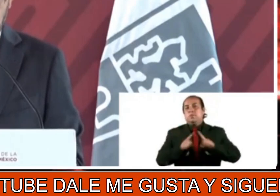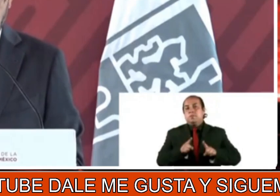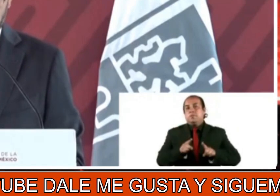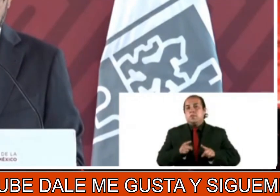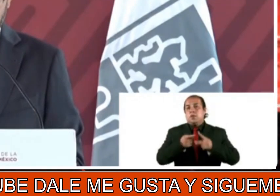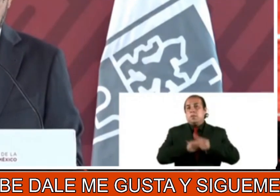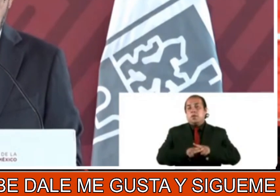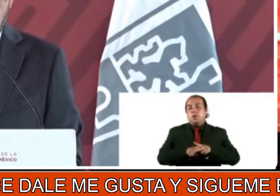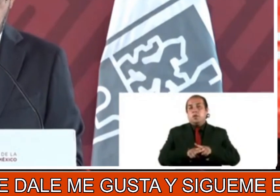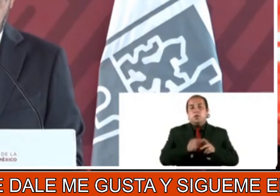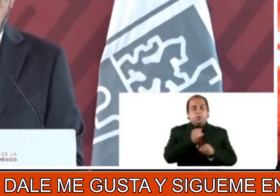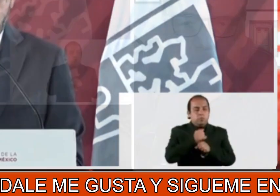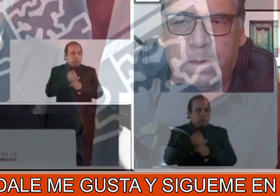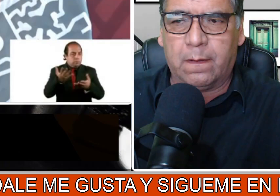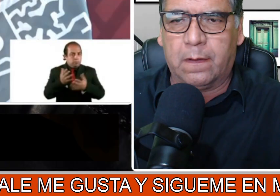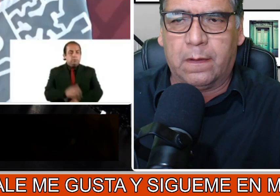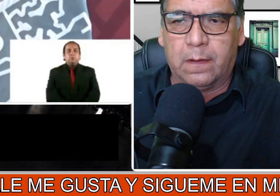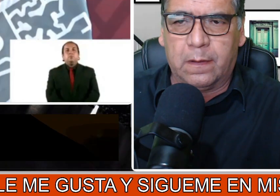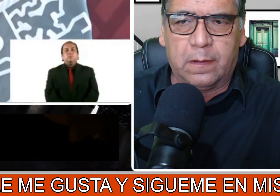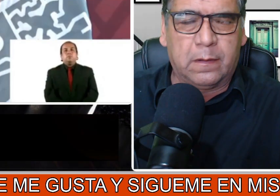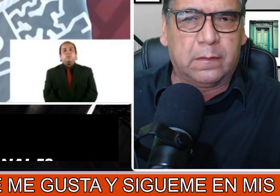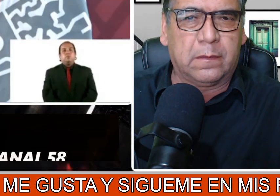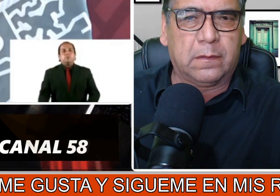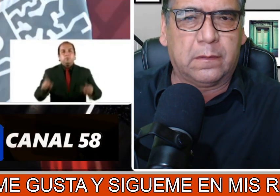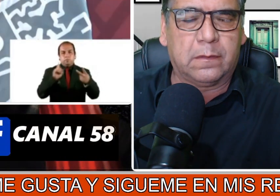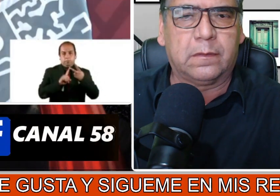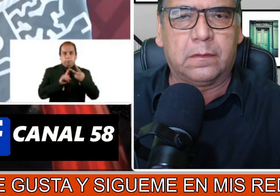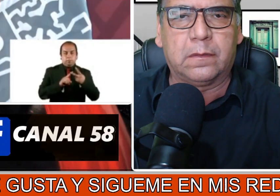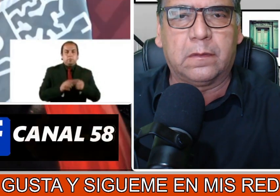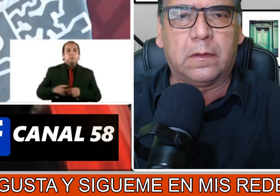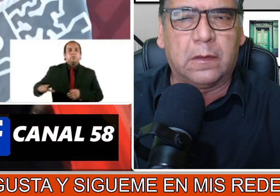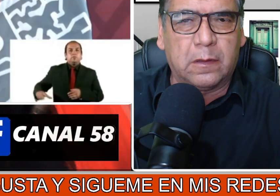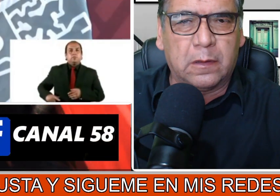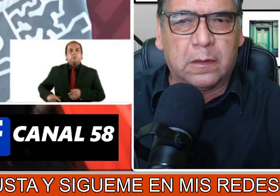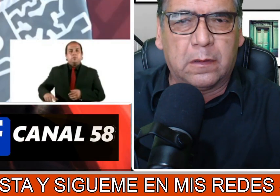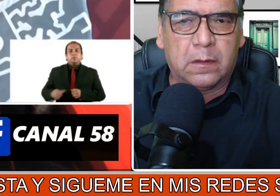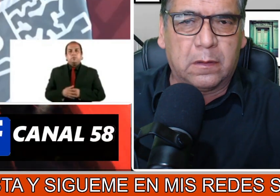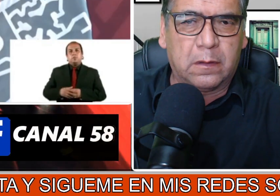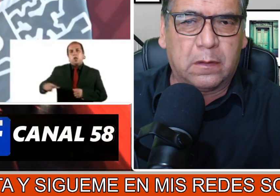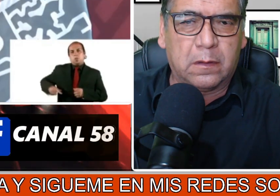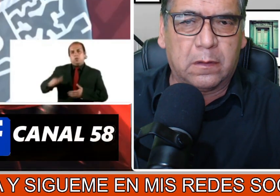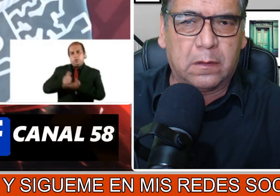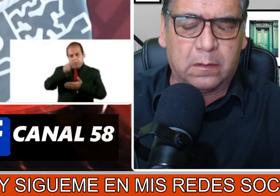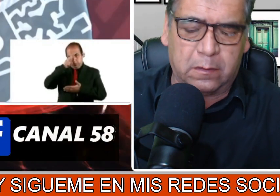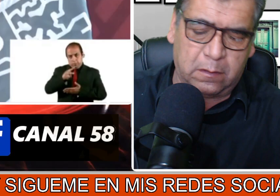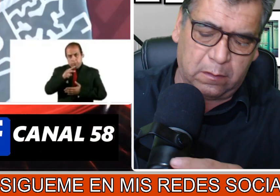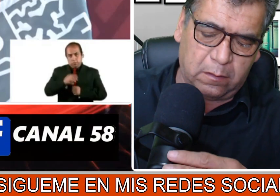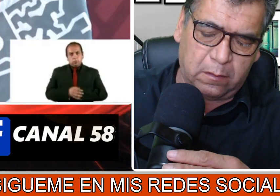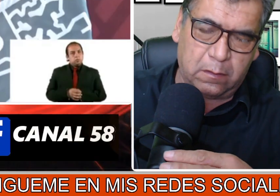la investigación. Luego, en segundo lugar, el gobierno no ha